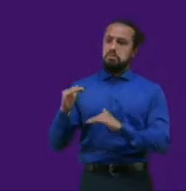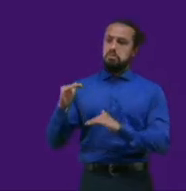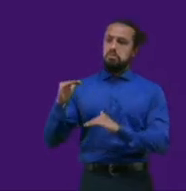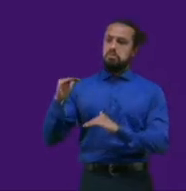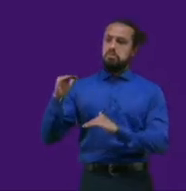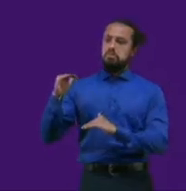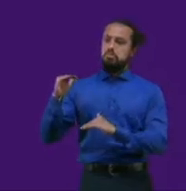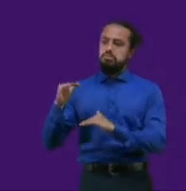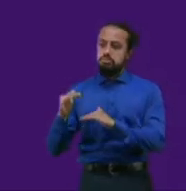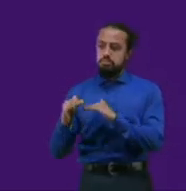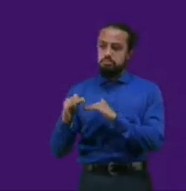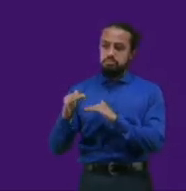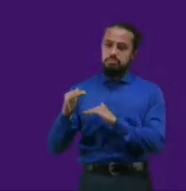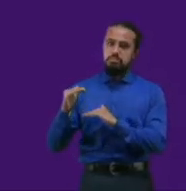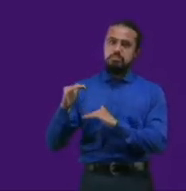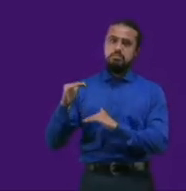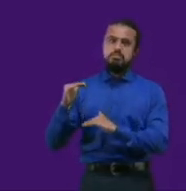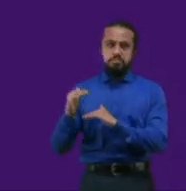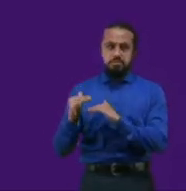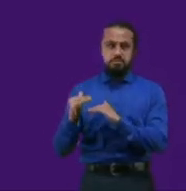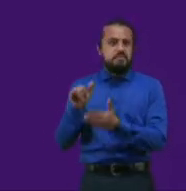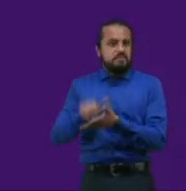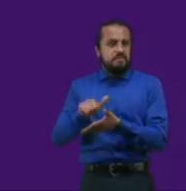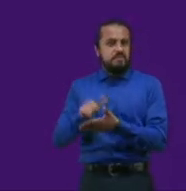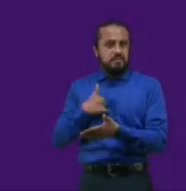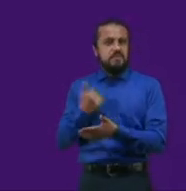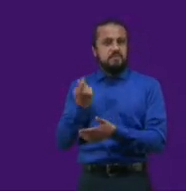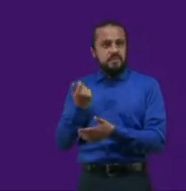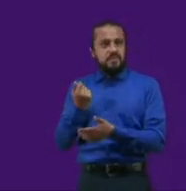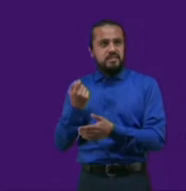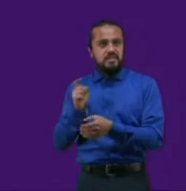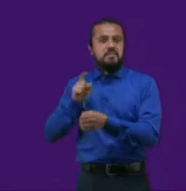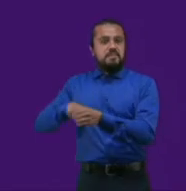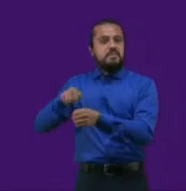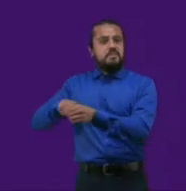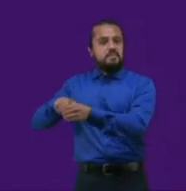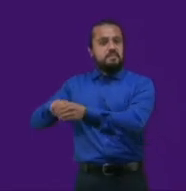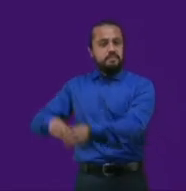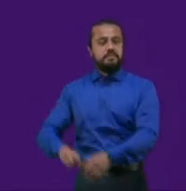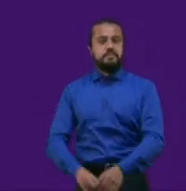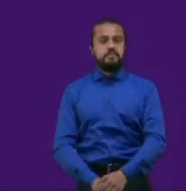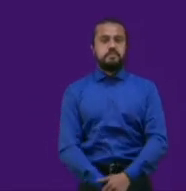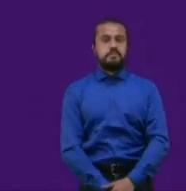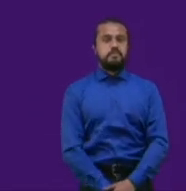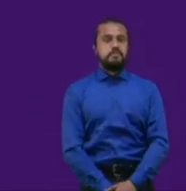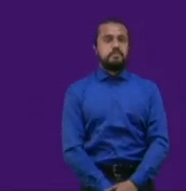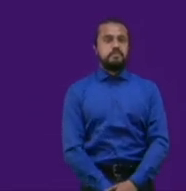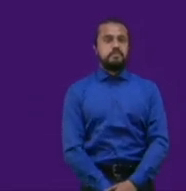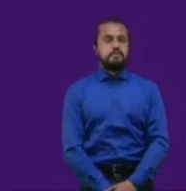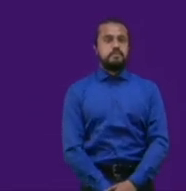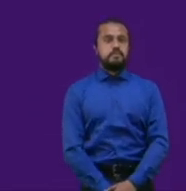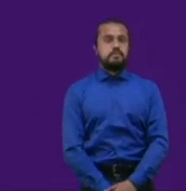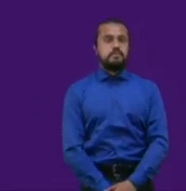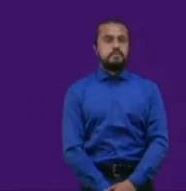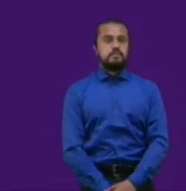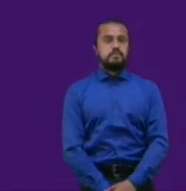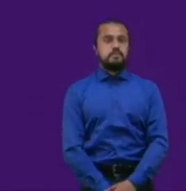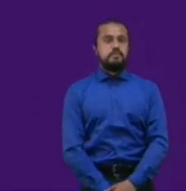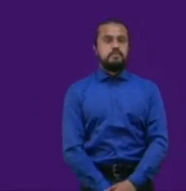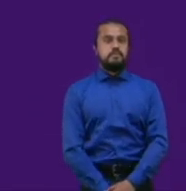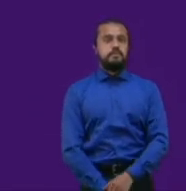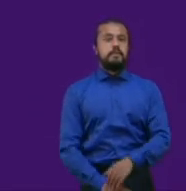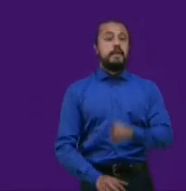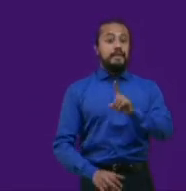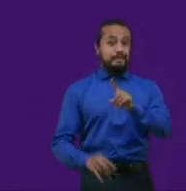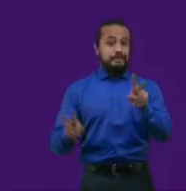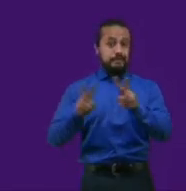porque estabas utilizando tu propio capital para seguirlo, ajá, invirtiendo en el negocio. Exacto. Conectemos ese tema que acabas de mencionar, que es